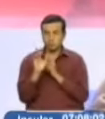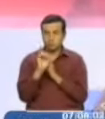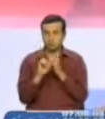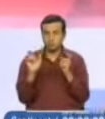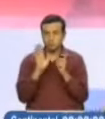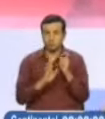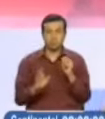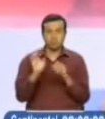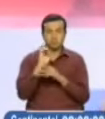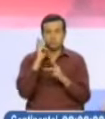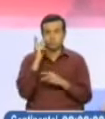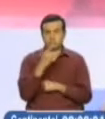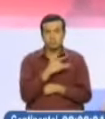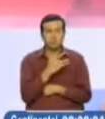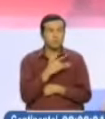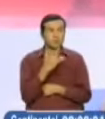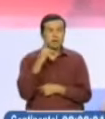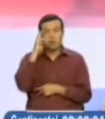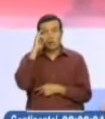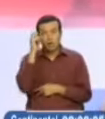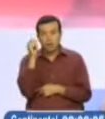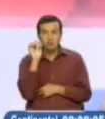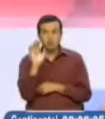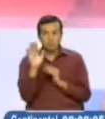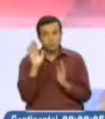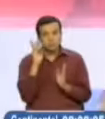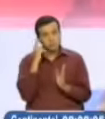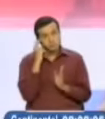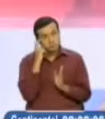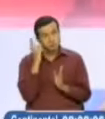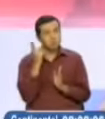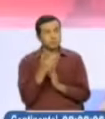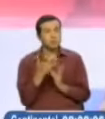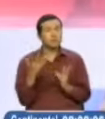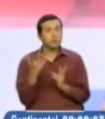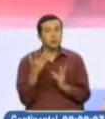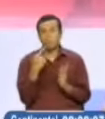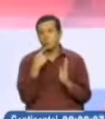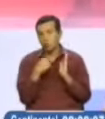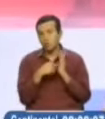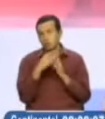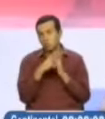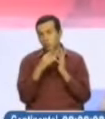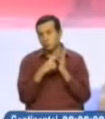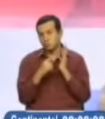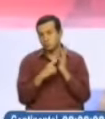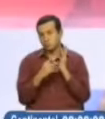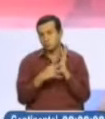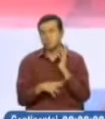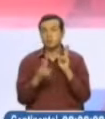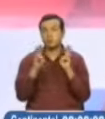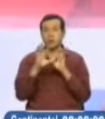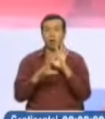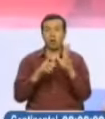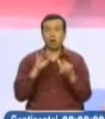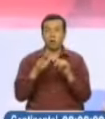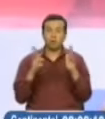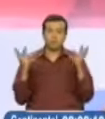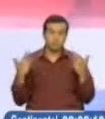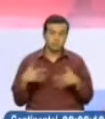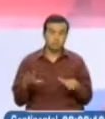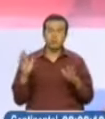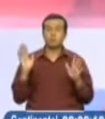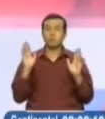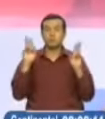del país tiene con Guillermo Lasso, y ahí yo podría señalar algunos de ellos, ¿no? Me parece que el tema de la corrupción, más allá de todo el